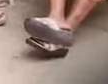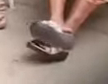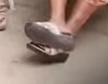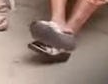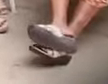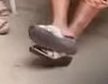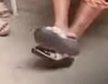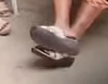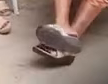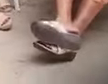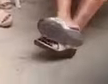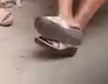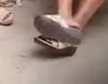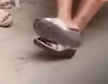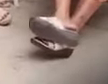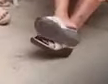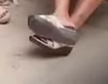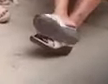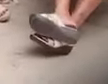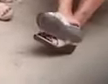el año 2022 en un